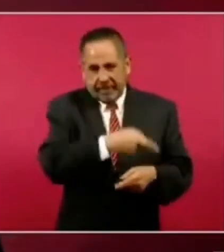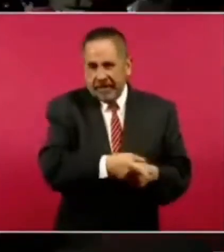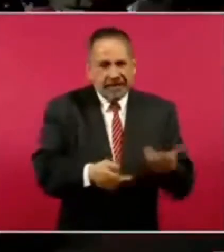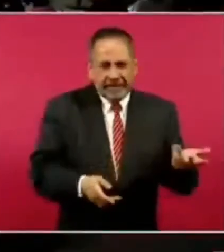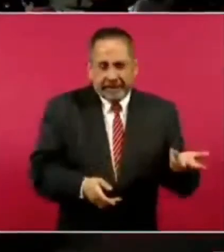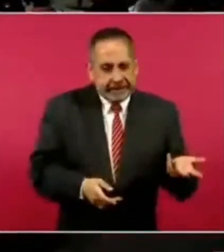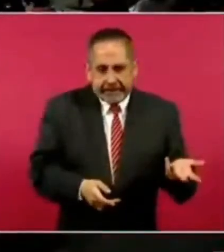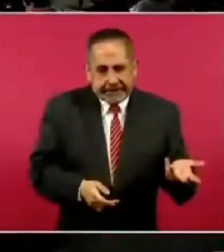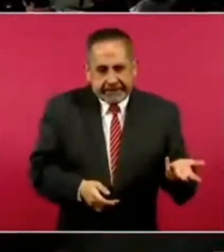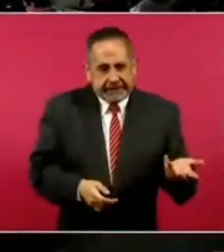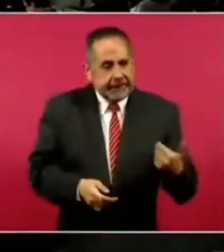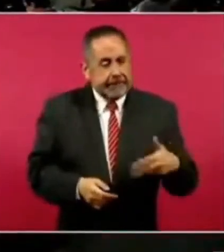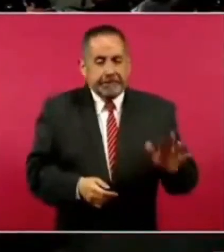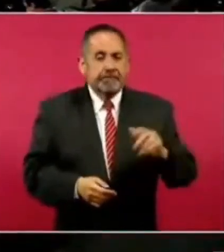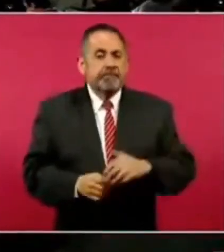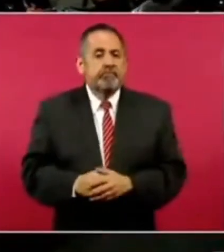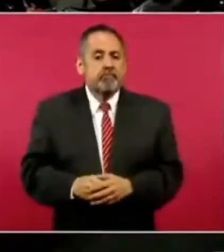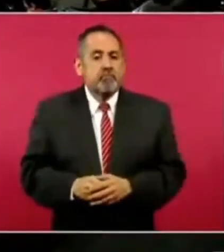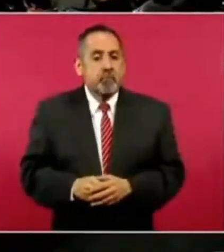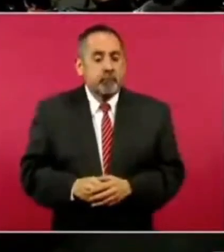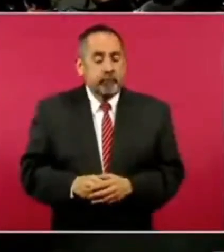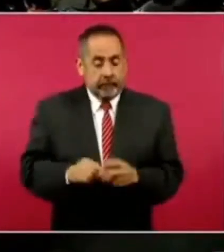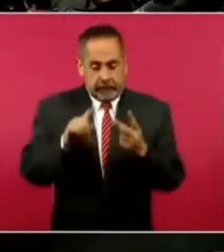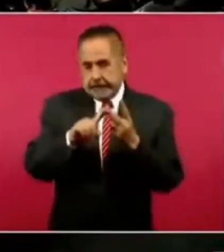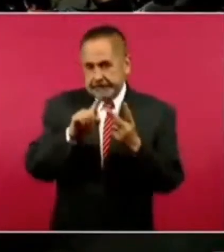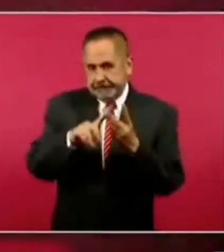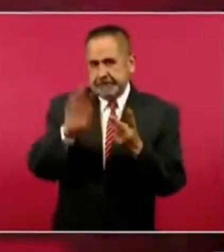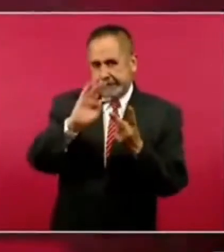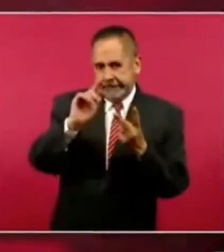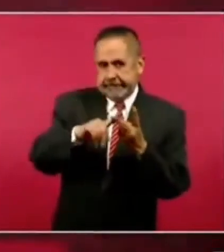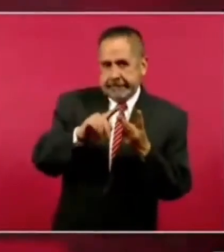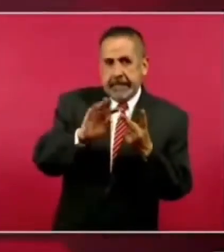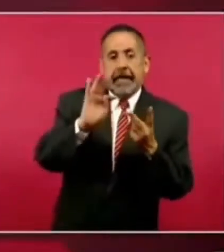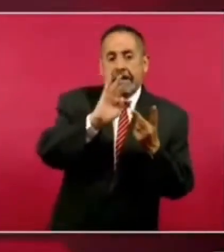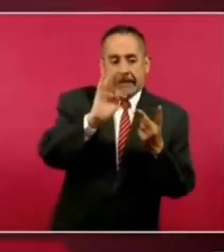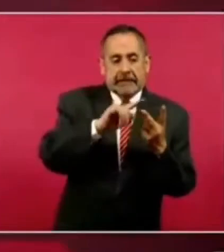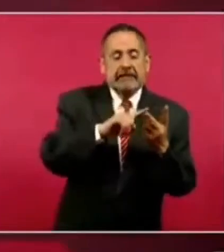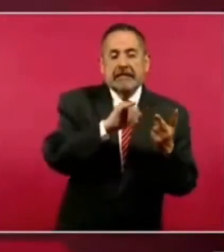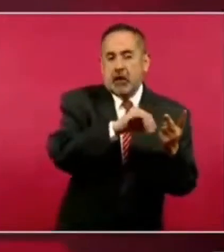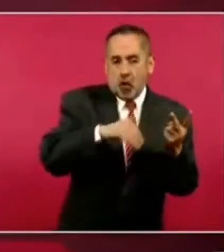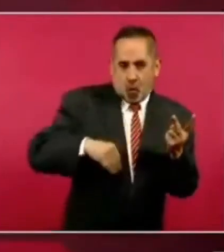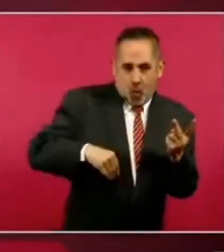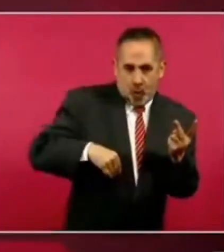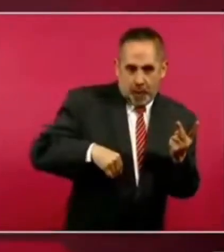Entonces, la segunda hipótesis pues es esa. ¿Sí?